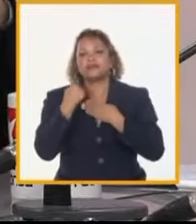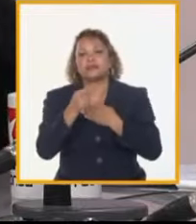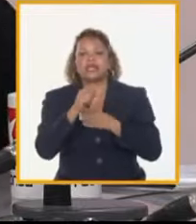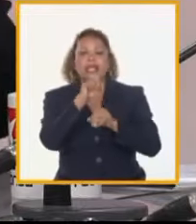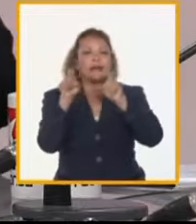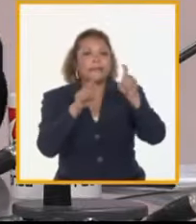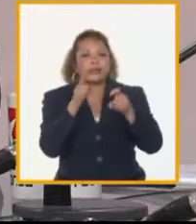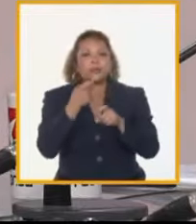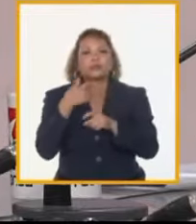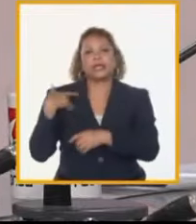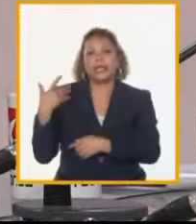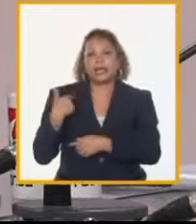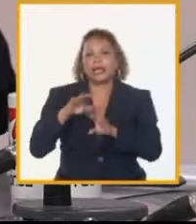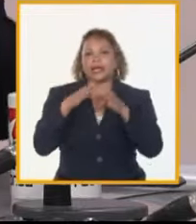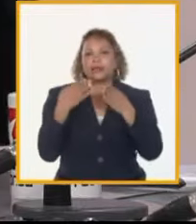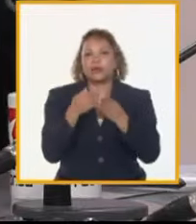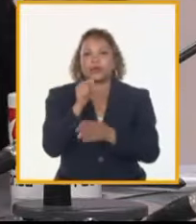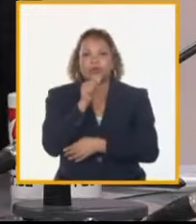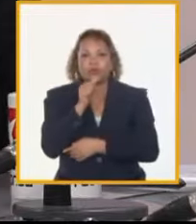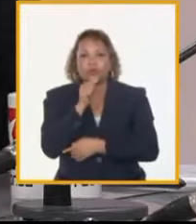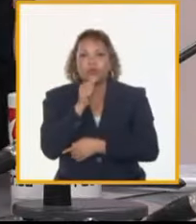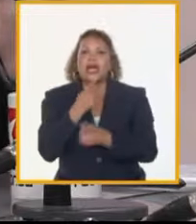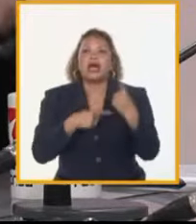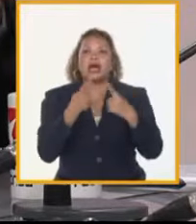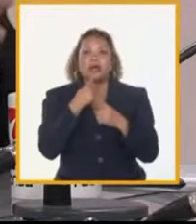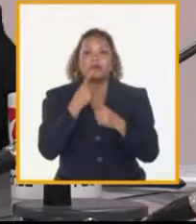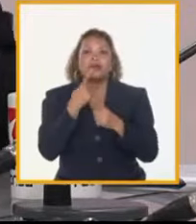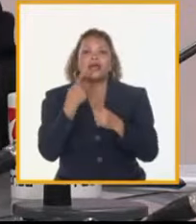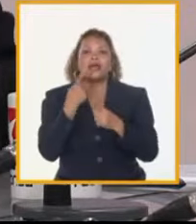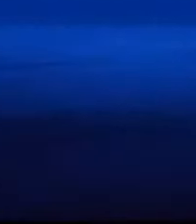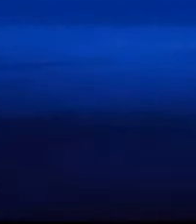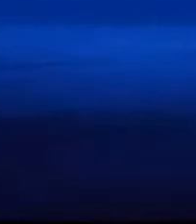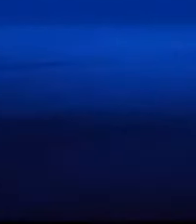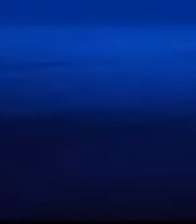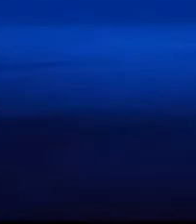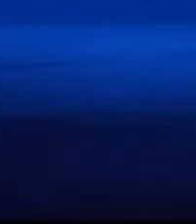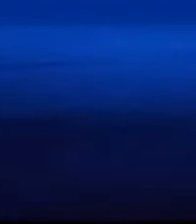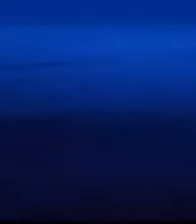de ustedes. Los que no traímos aquí están en el foro de debate, la respuesta